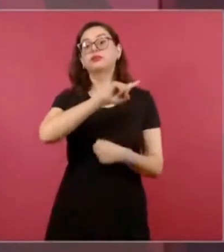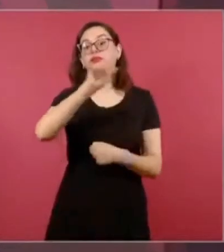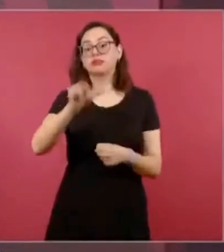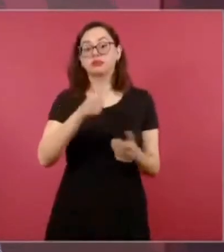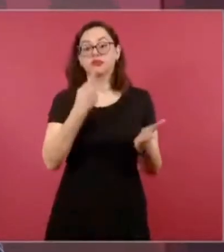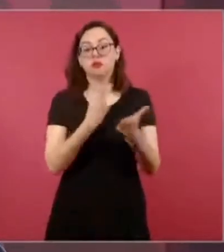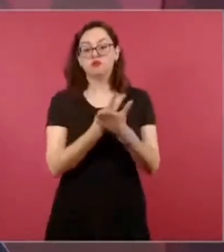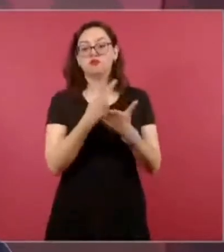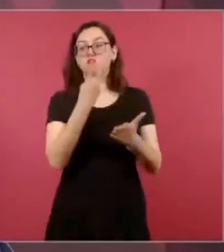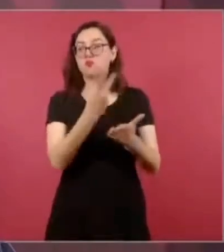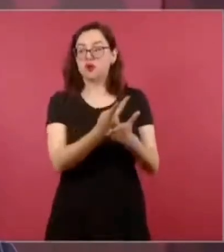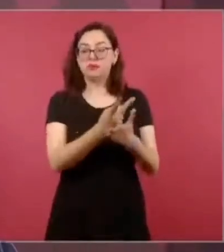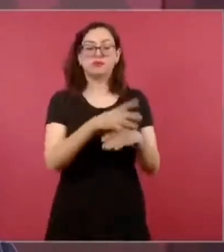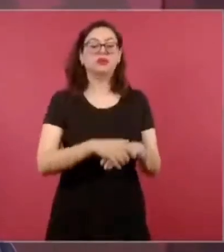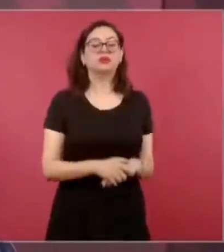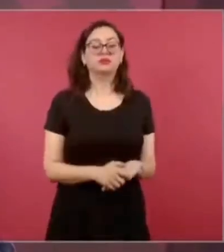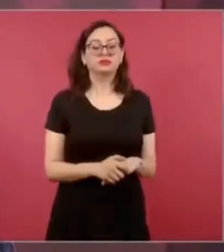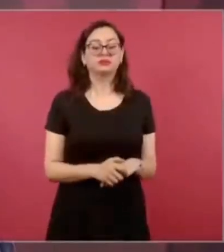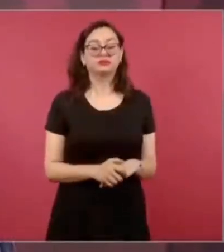y regresó